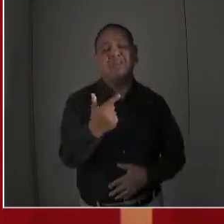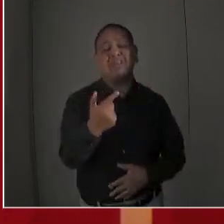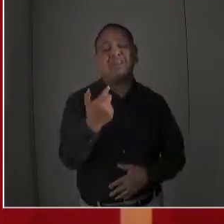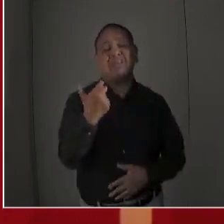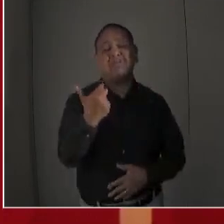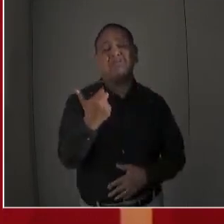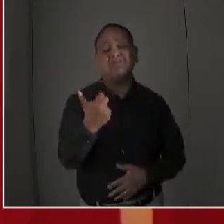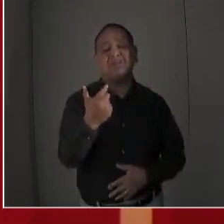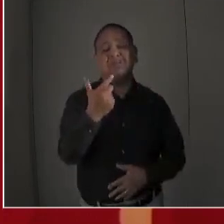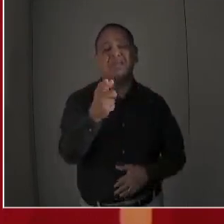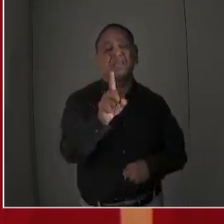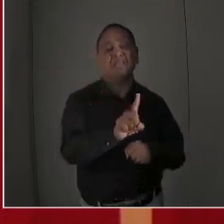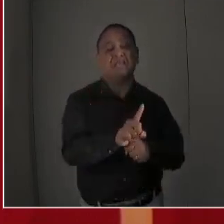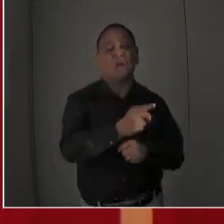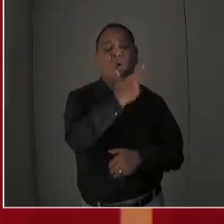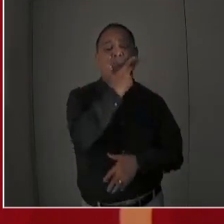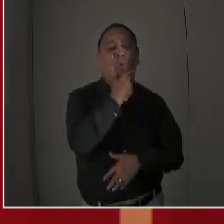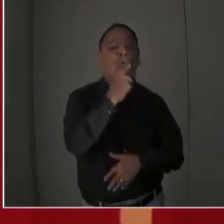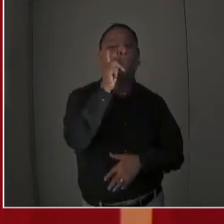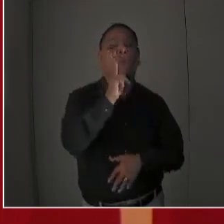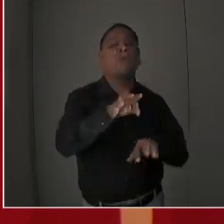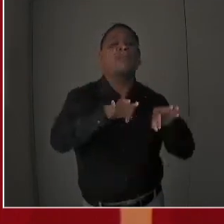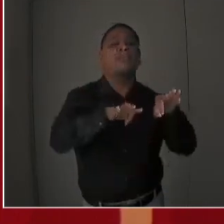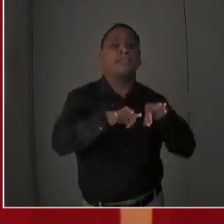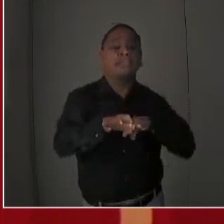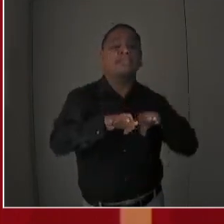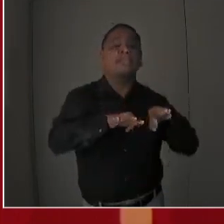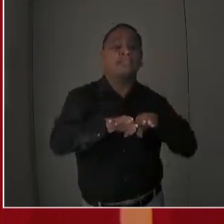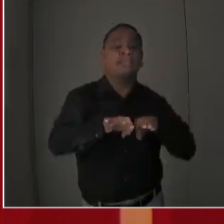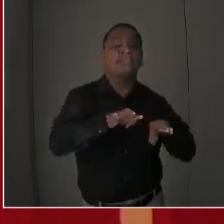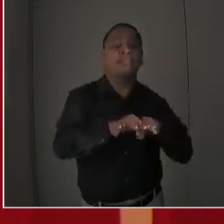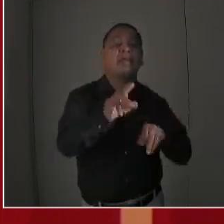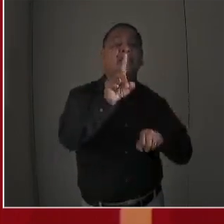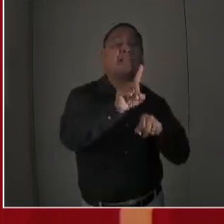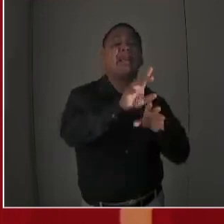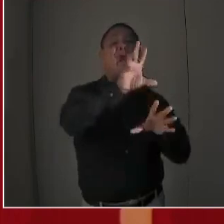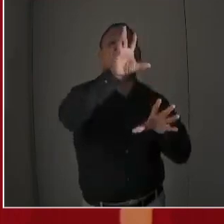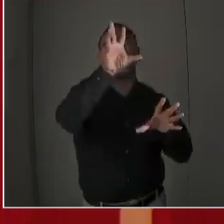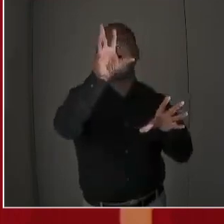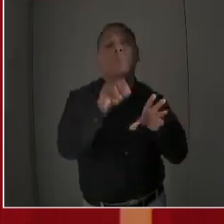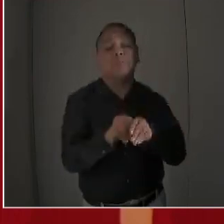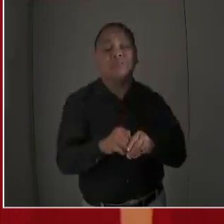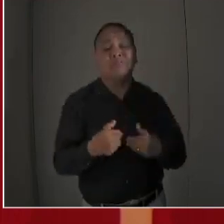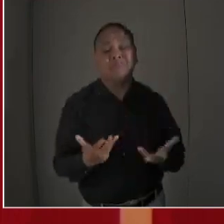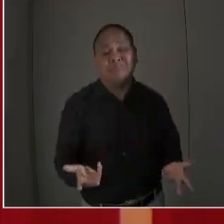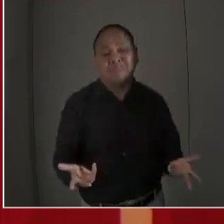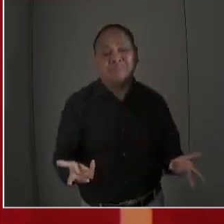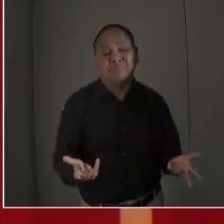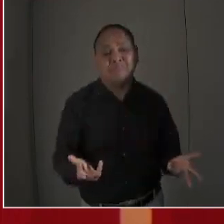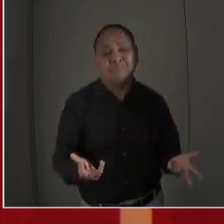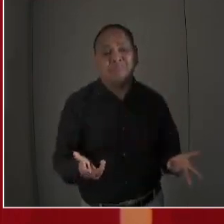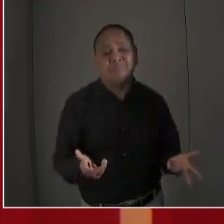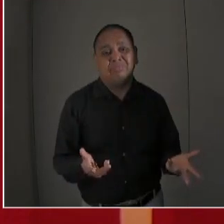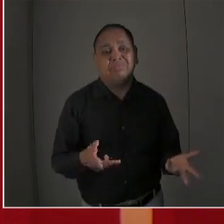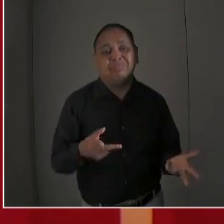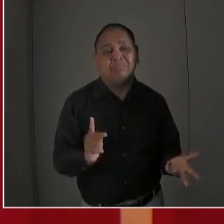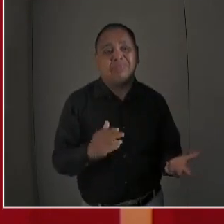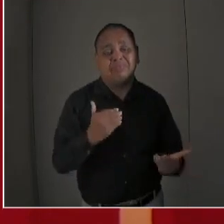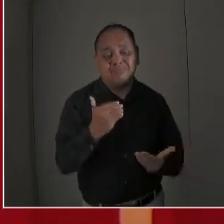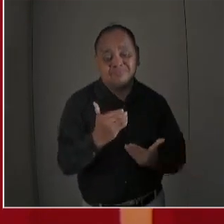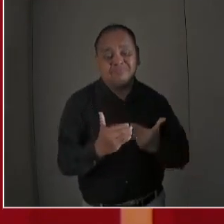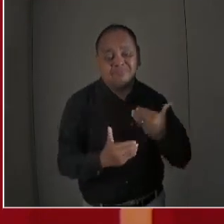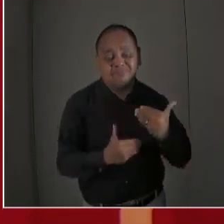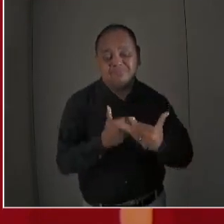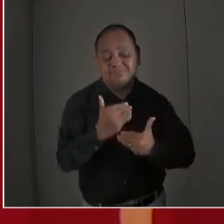pesos diarios de una mujer, un hombre que trabaja jornada completa? Ese era el camino que llevaba nuestro